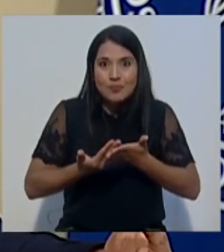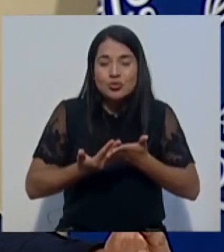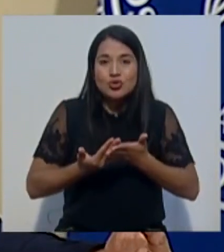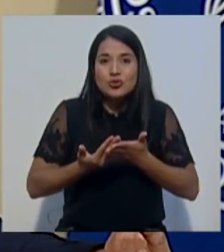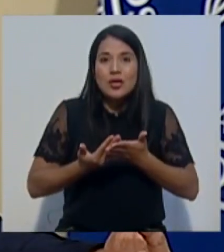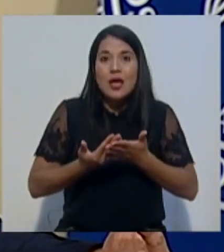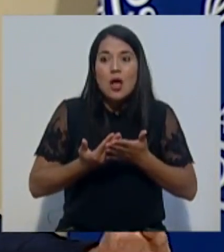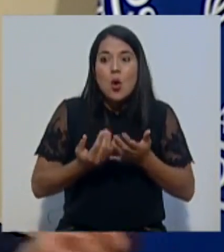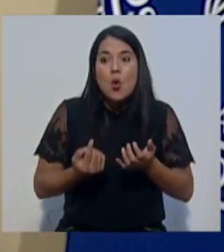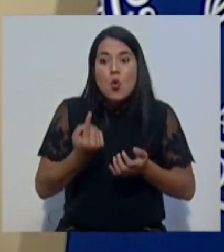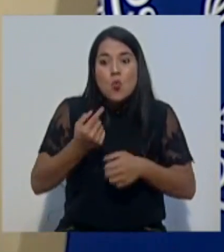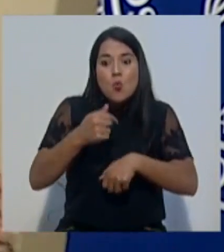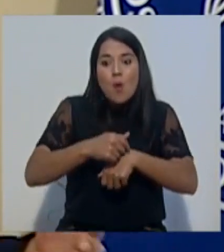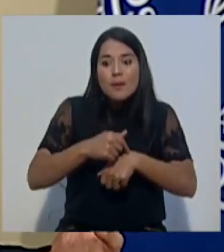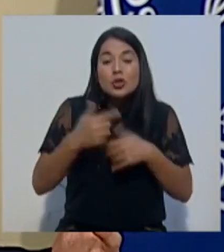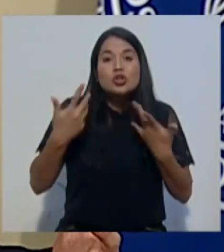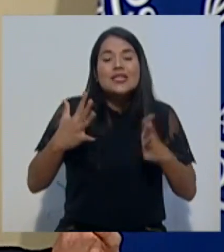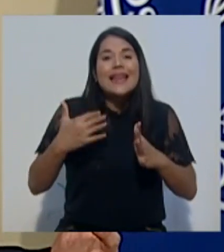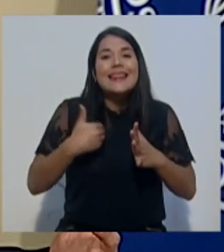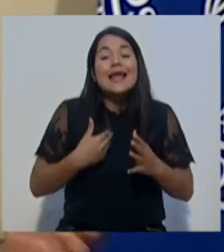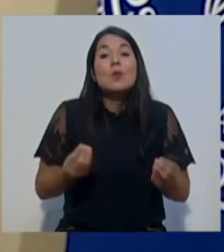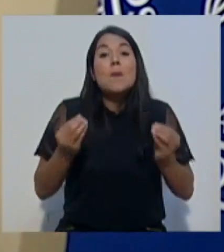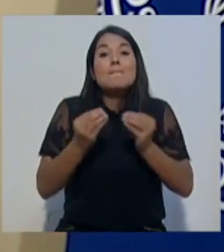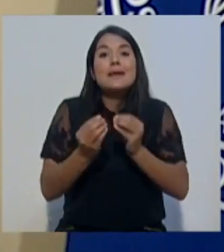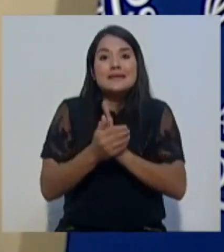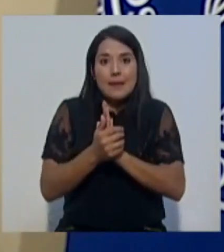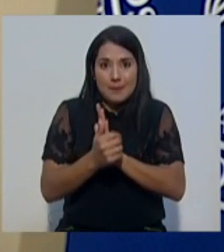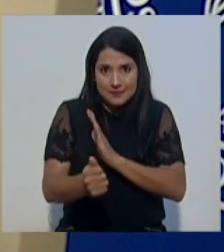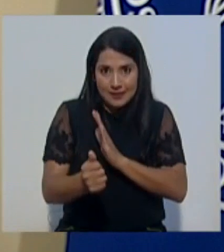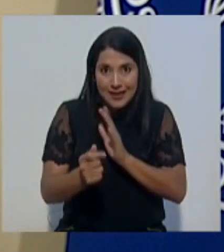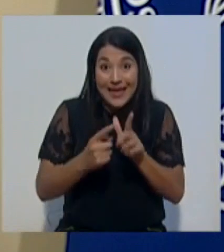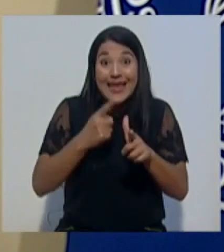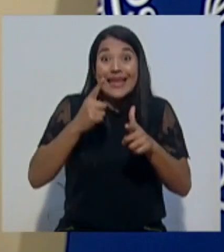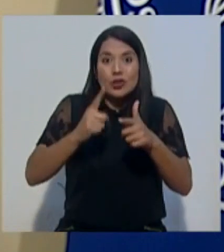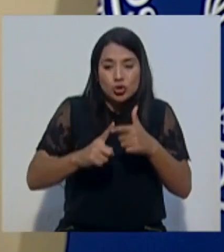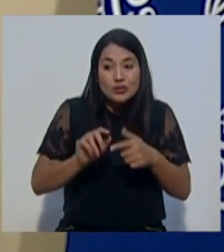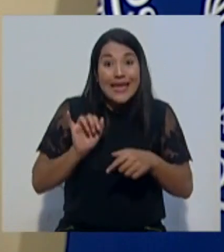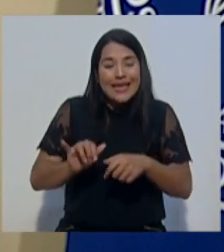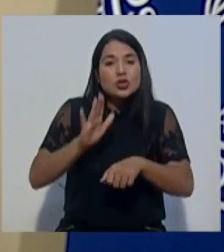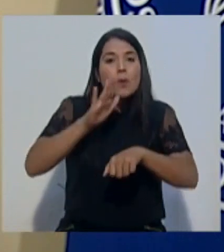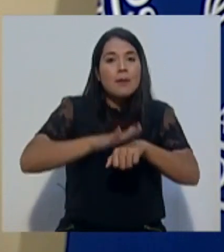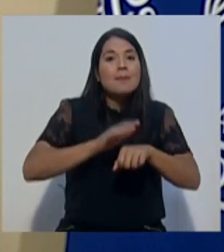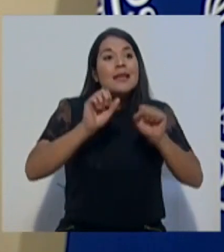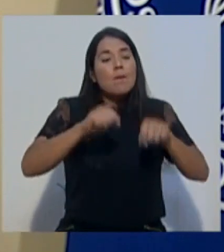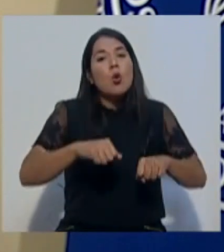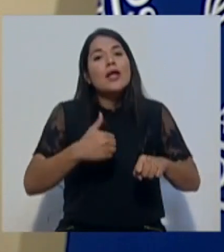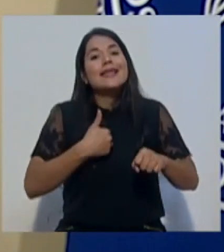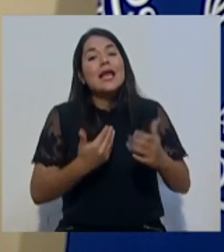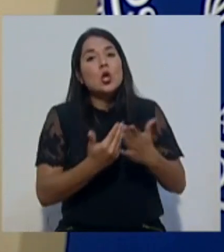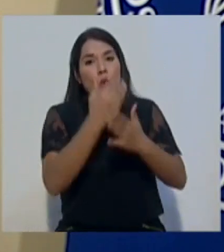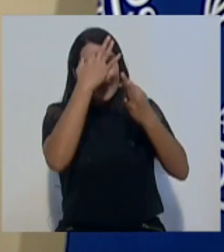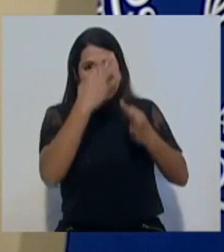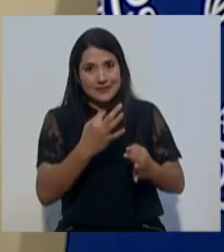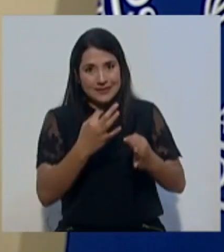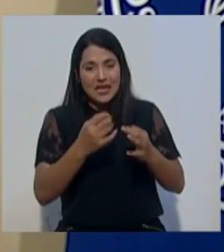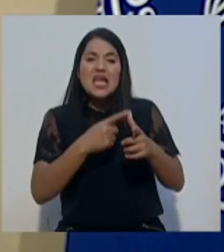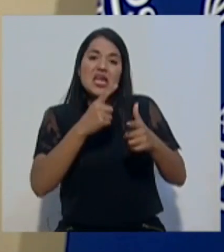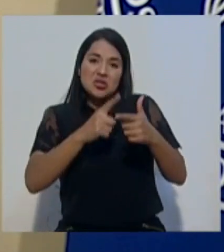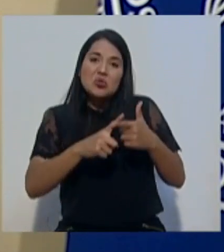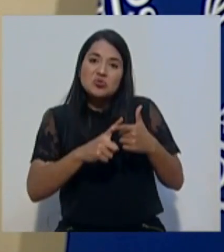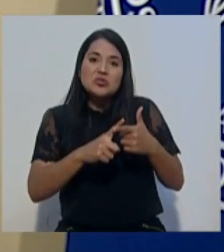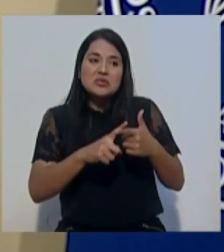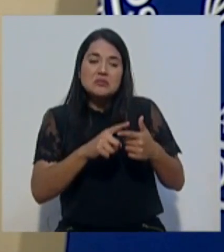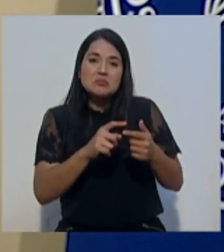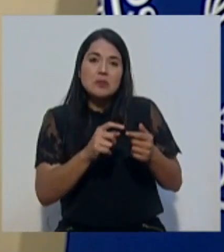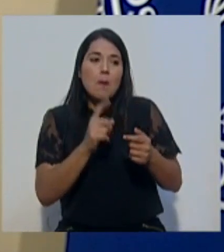capacidad instalada, y eso ahora nos permite adoptar otras decisiones. Entonces nos vamos encaminando más a un modelo en esa